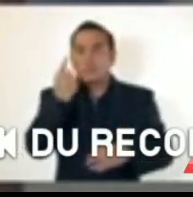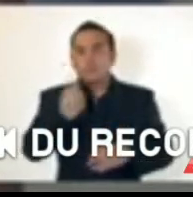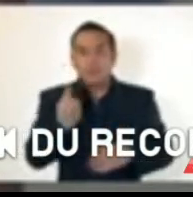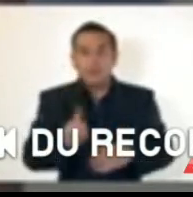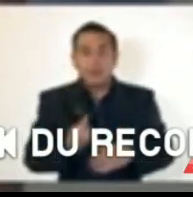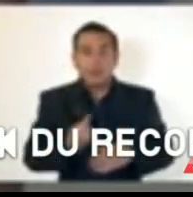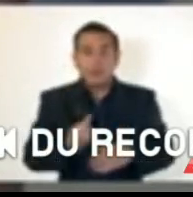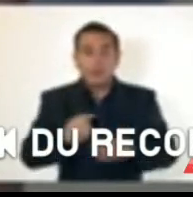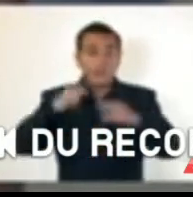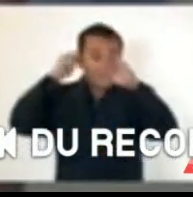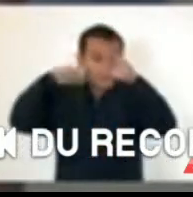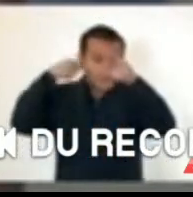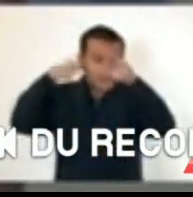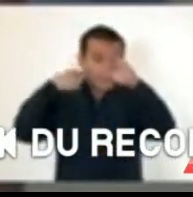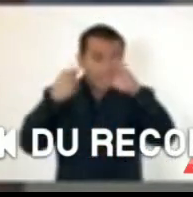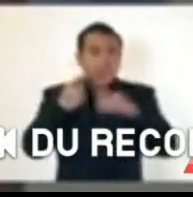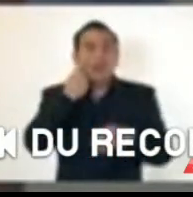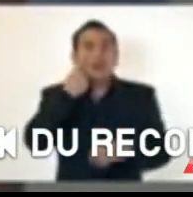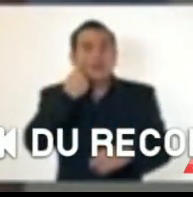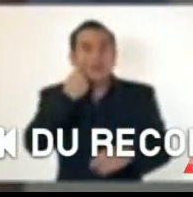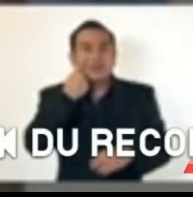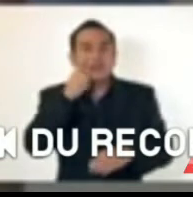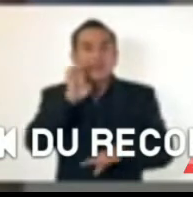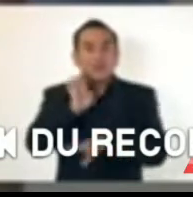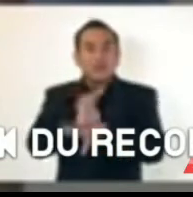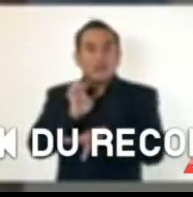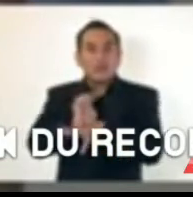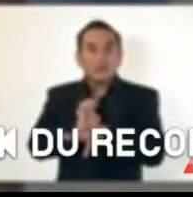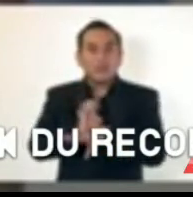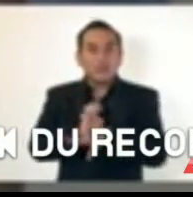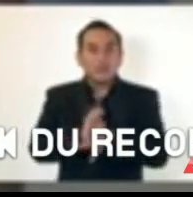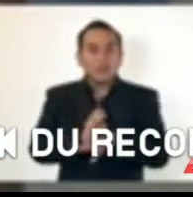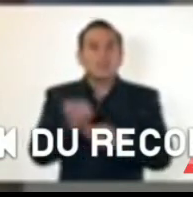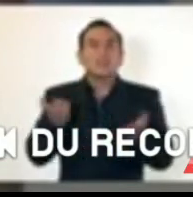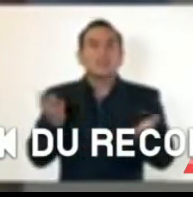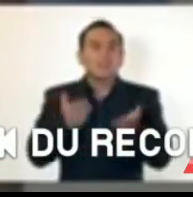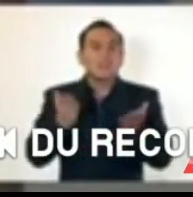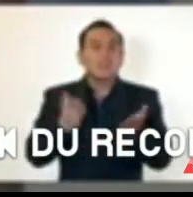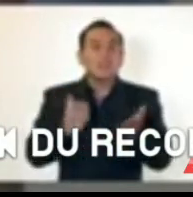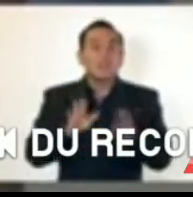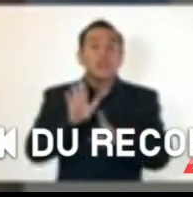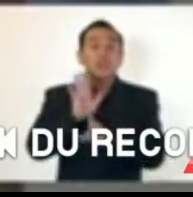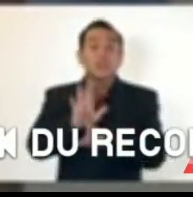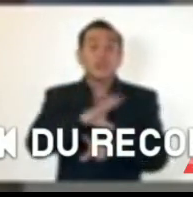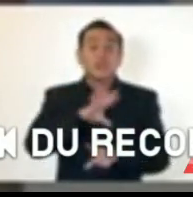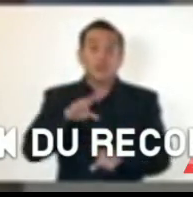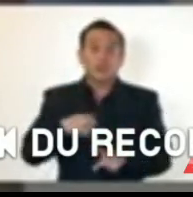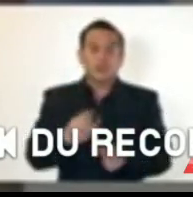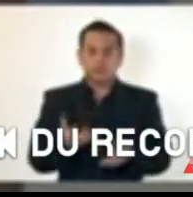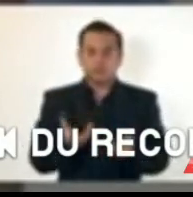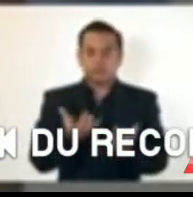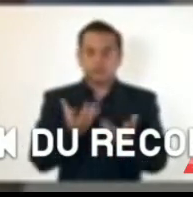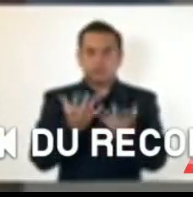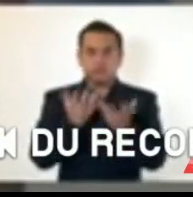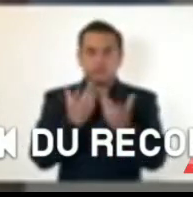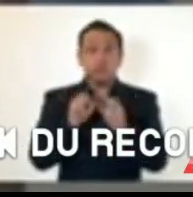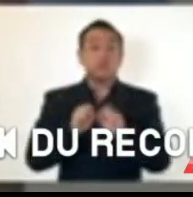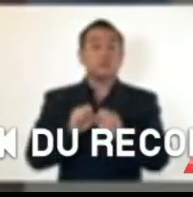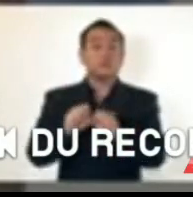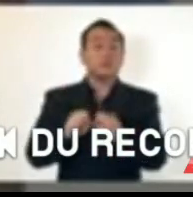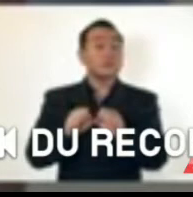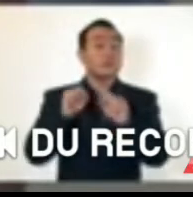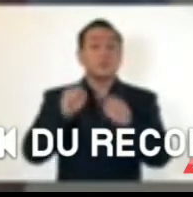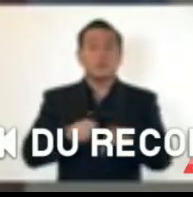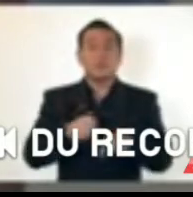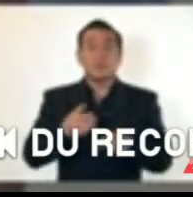videos de fuentes confiables. La gente tiene que ponerle gasolina a los cadáveres de su propia familia y quemarlos, porque no